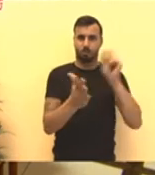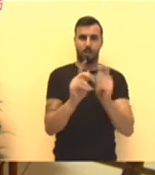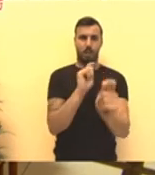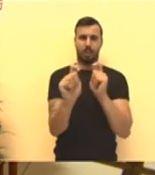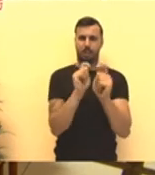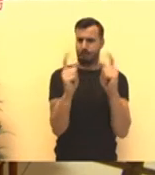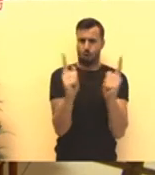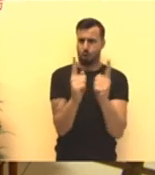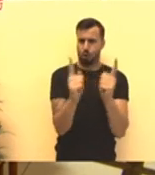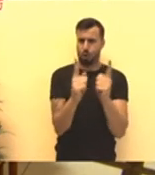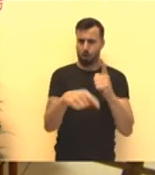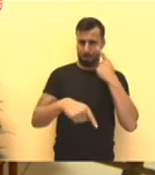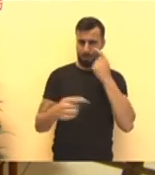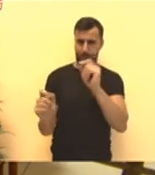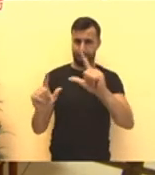Dura poquito.